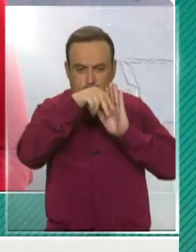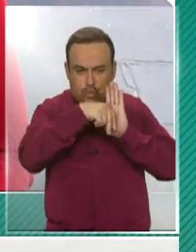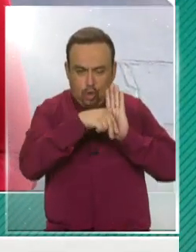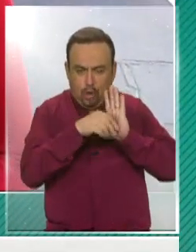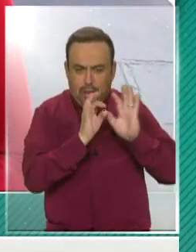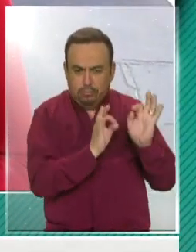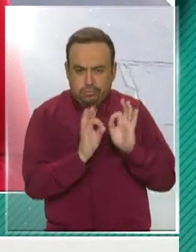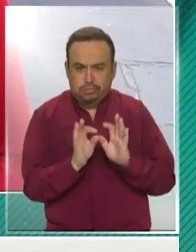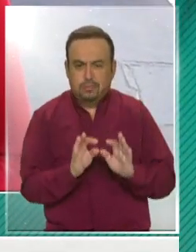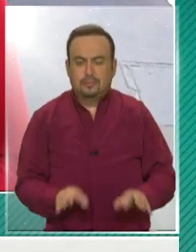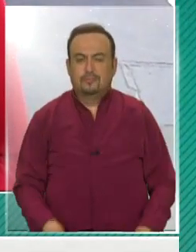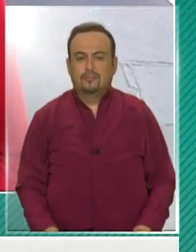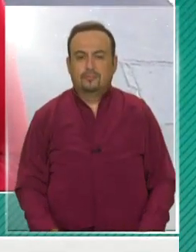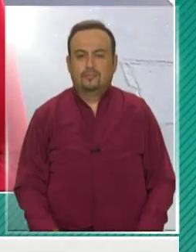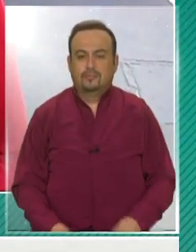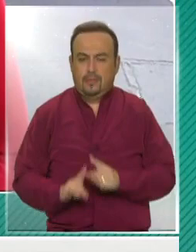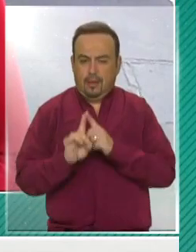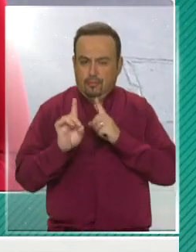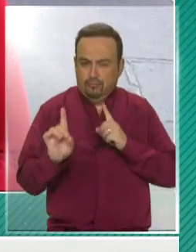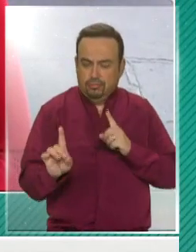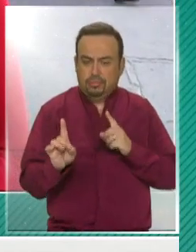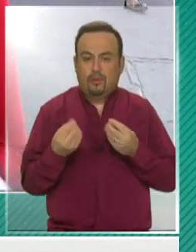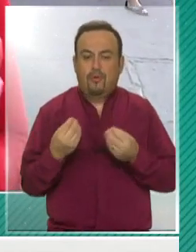Daniela, buenas tardes.